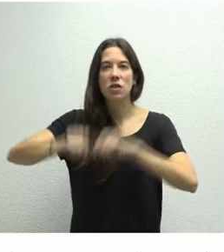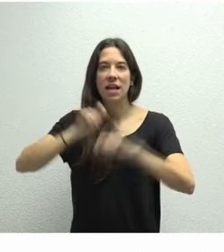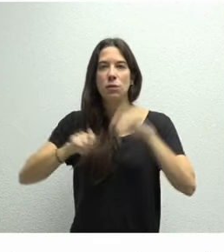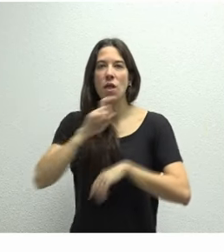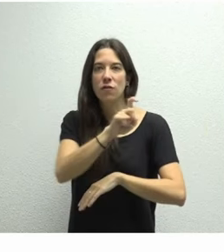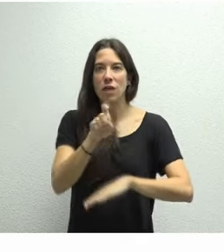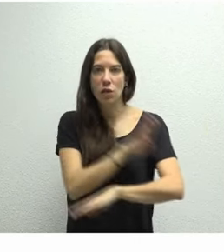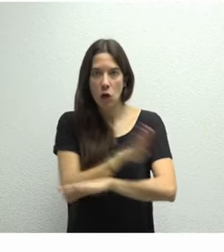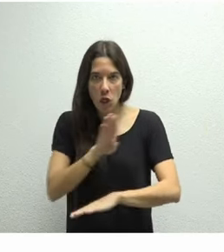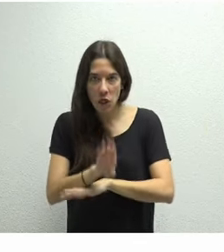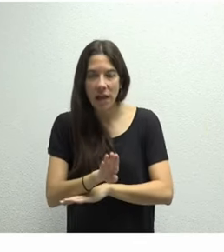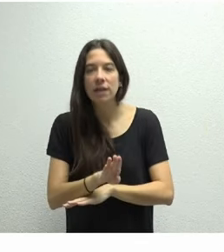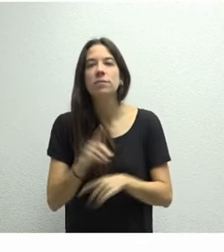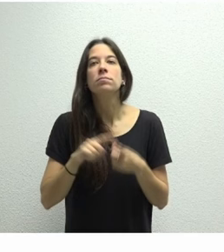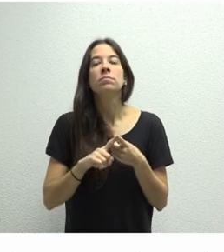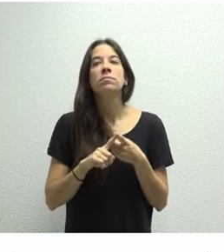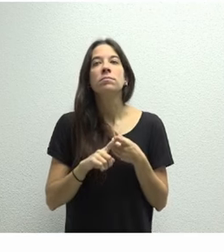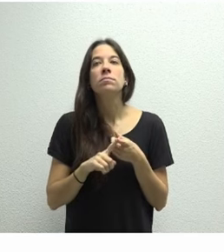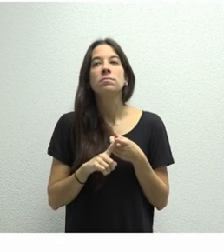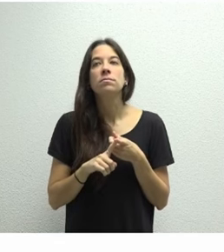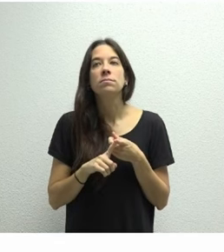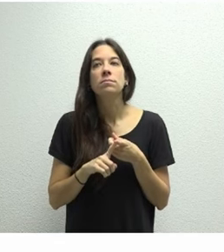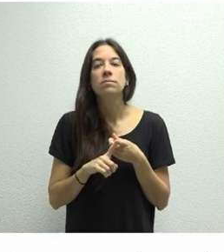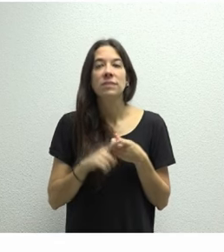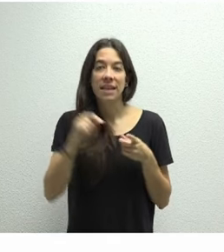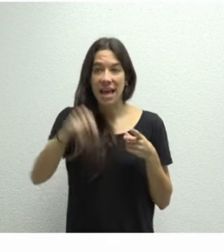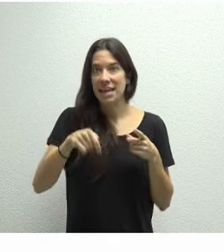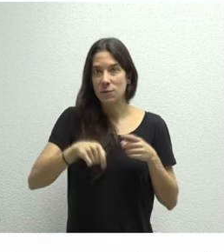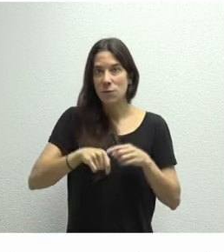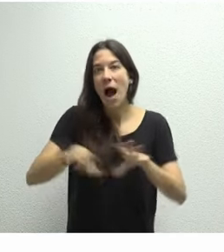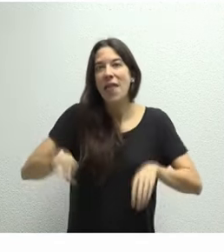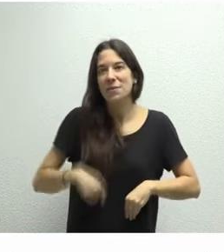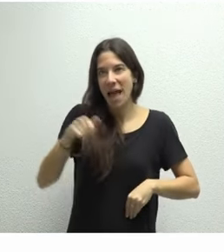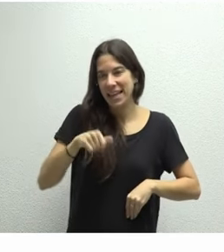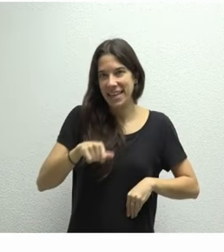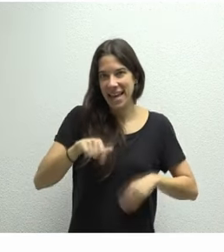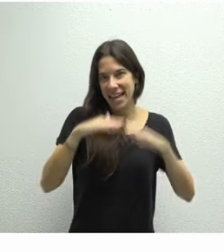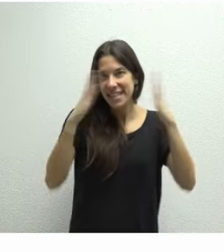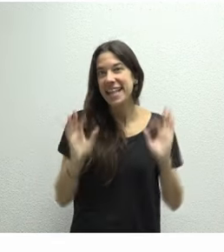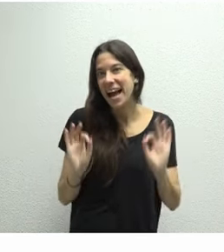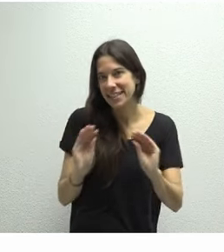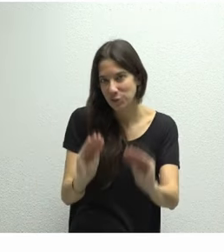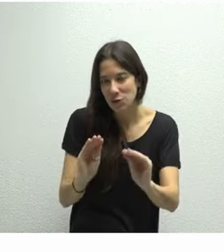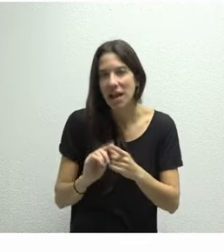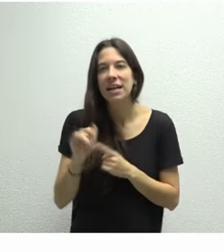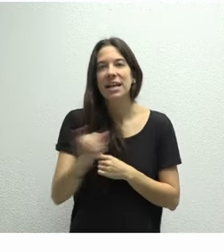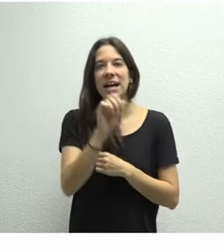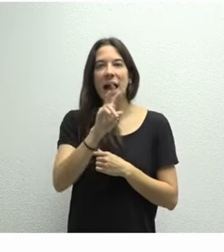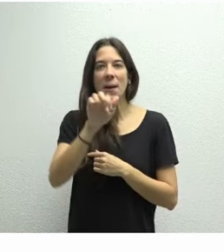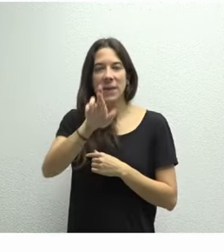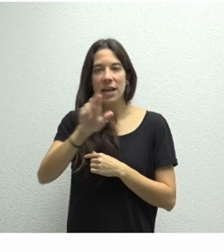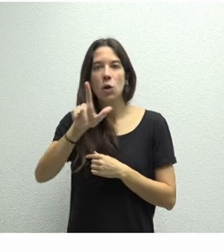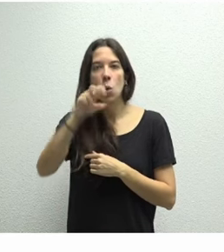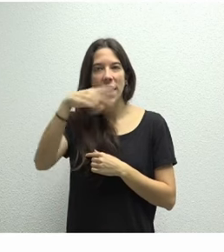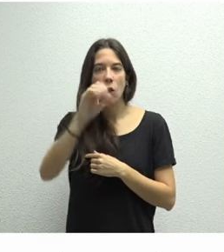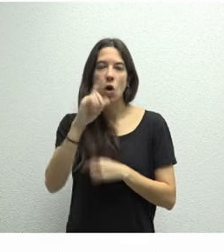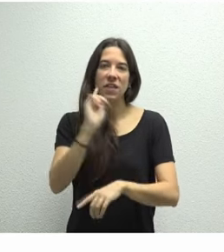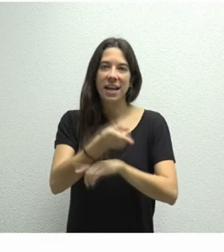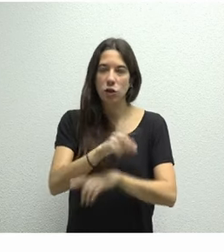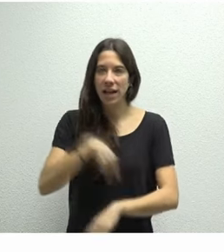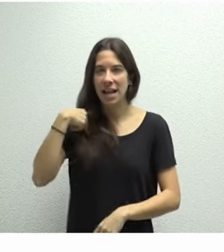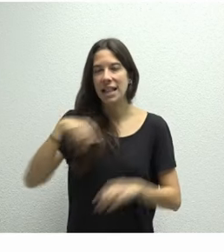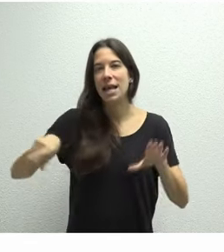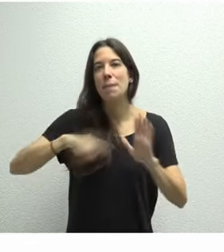11 y que nos acogen en en esta casa a Javier luengo director general de plena inclusión Madrid